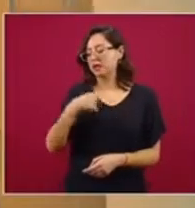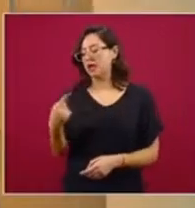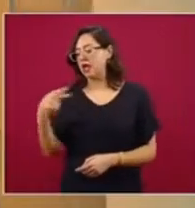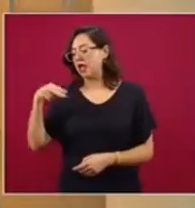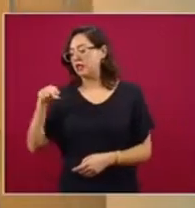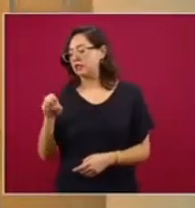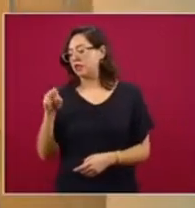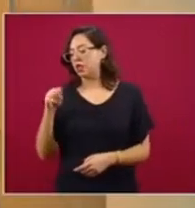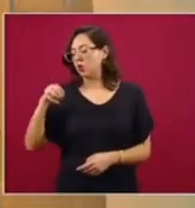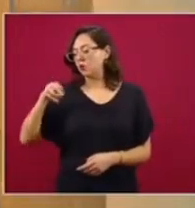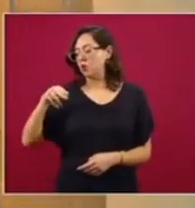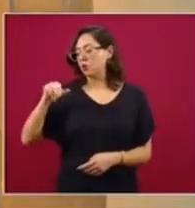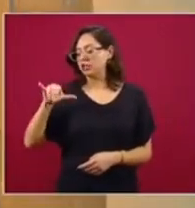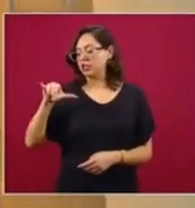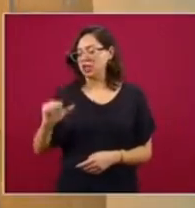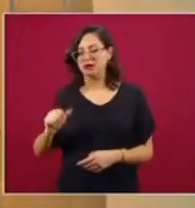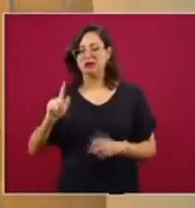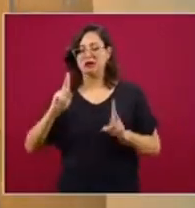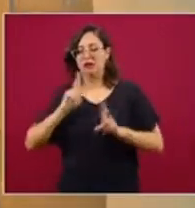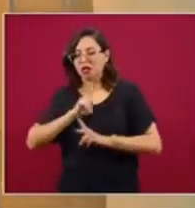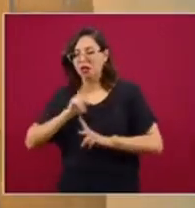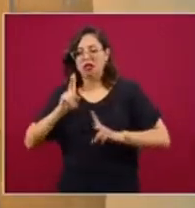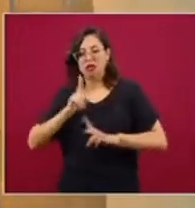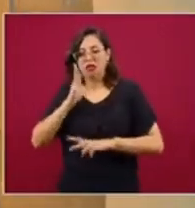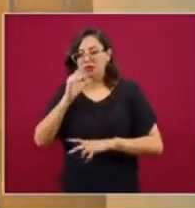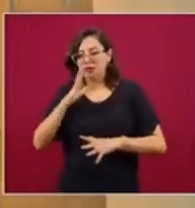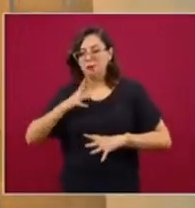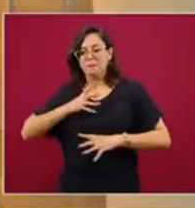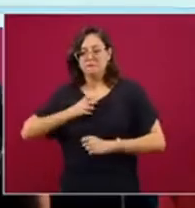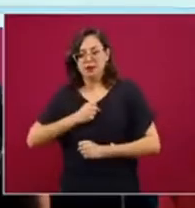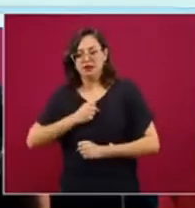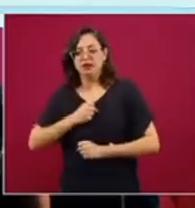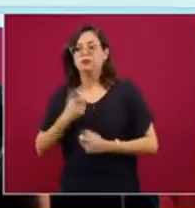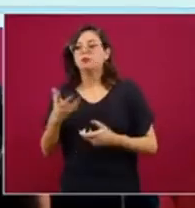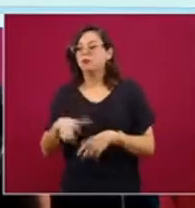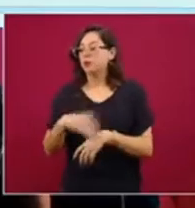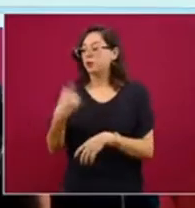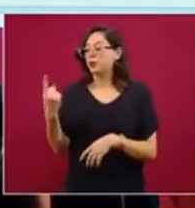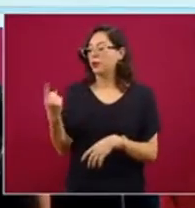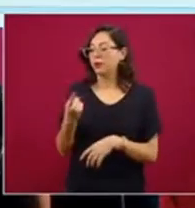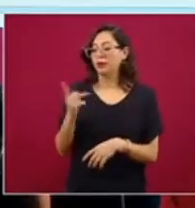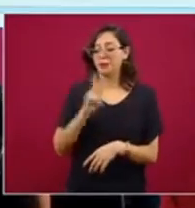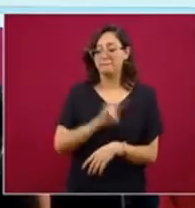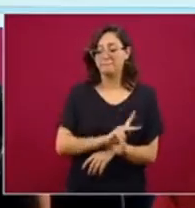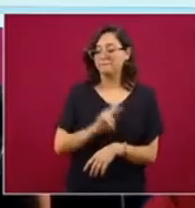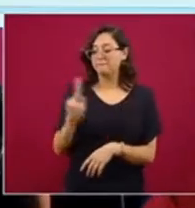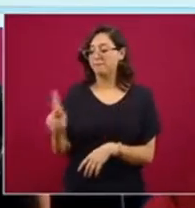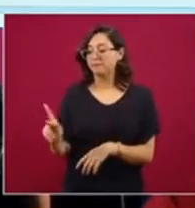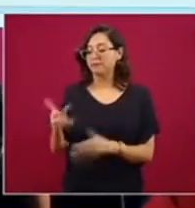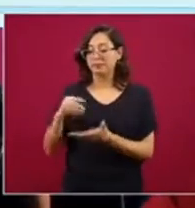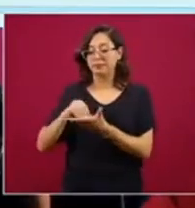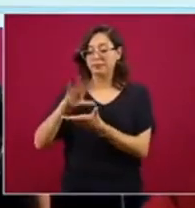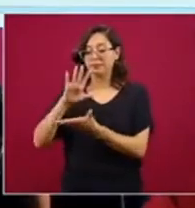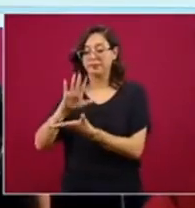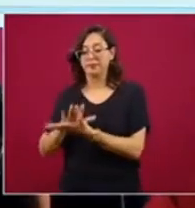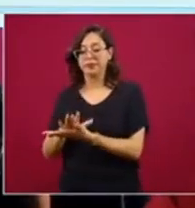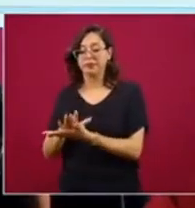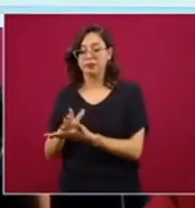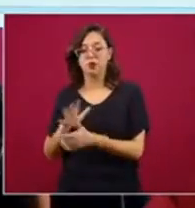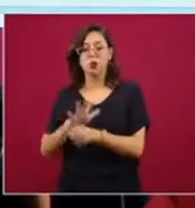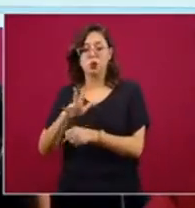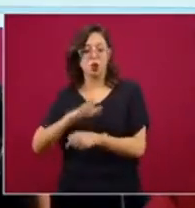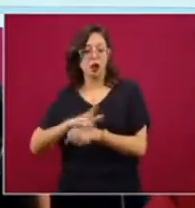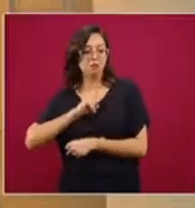de muertes relacionadas con neumonía, como lo hemos mostrado en otras ocasiones, no quedan documentadas con una